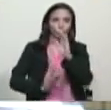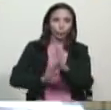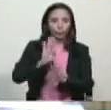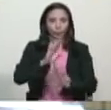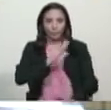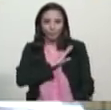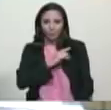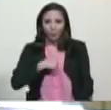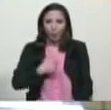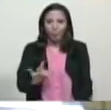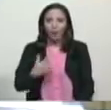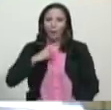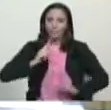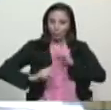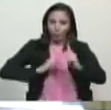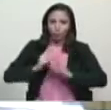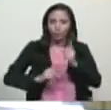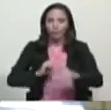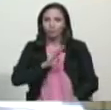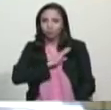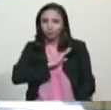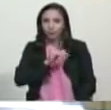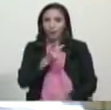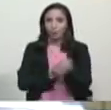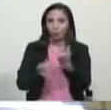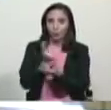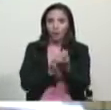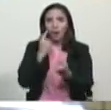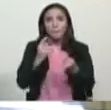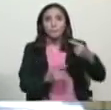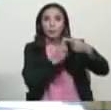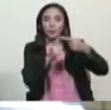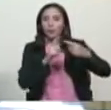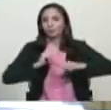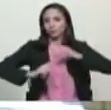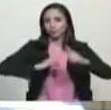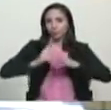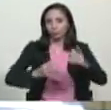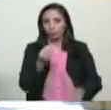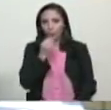propia, productiva. Y lo primero de todo es producir el alimento,